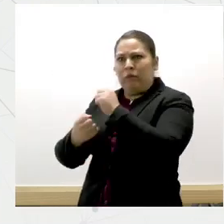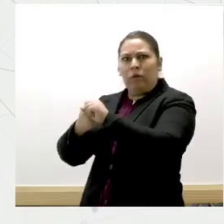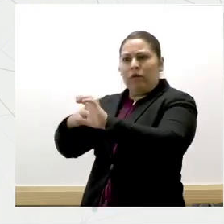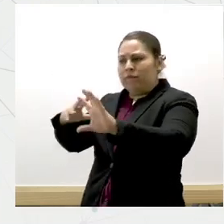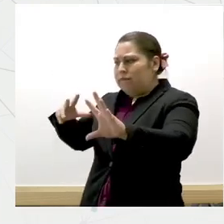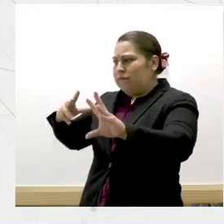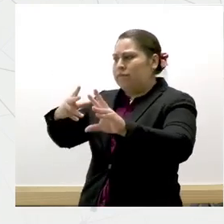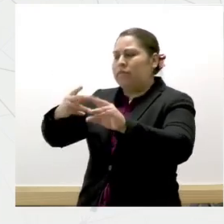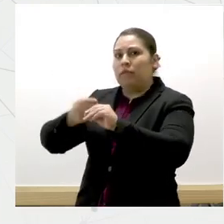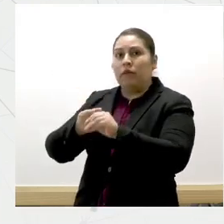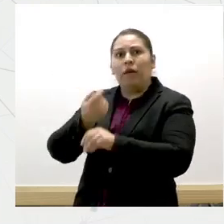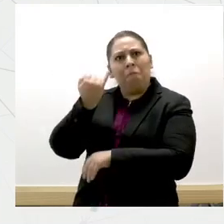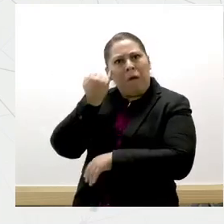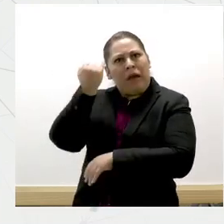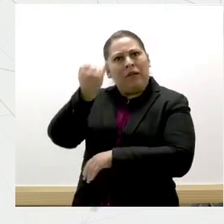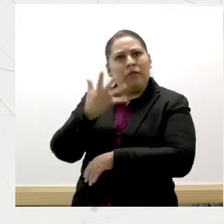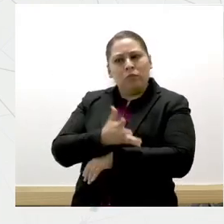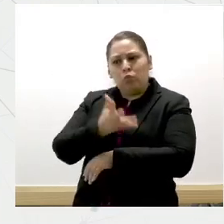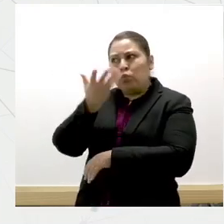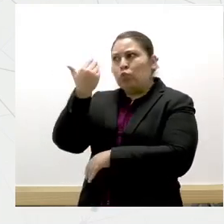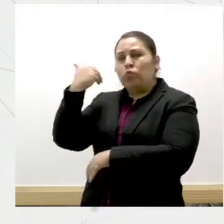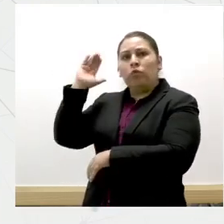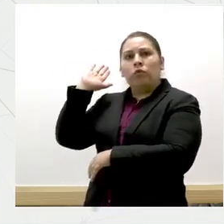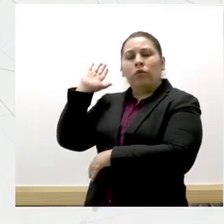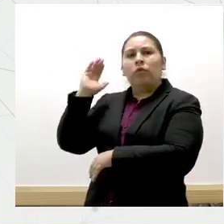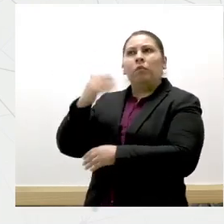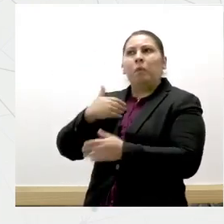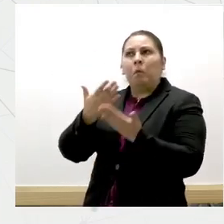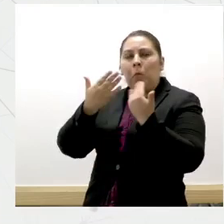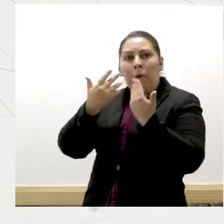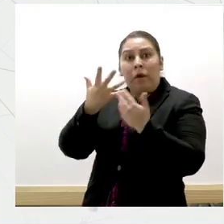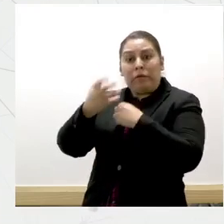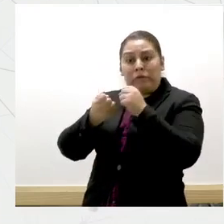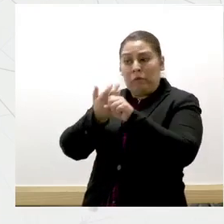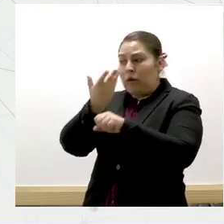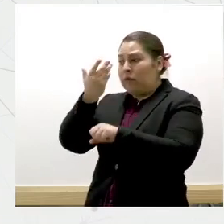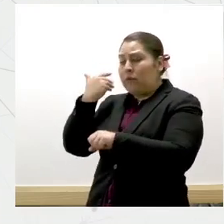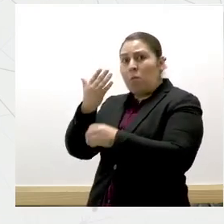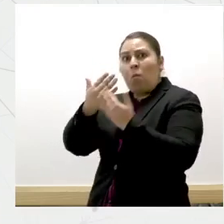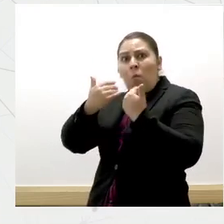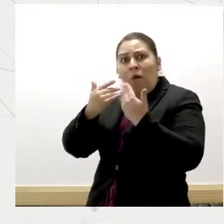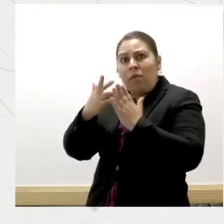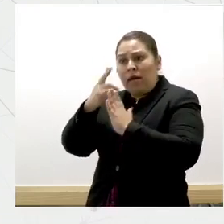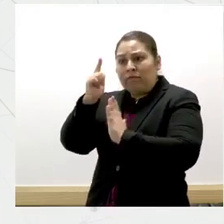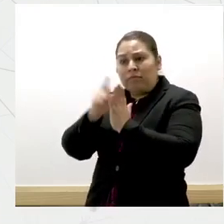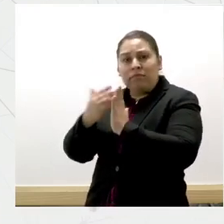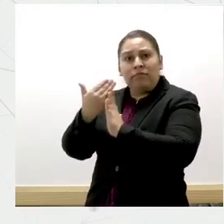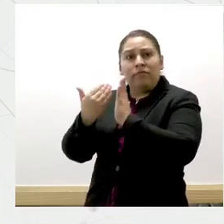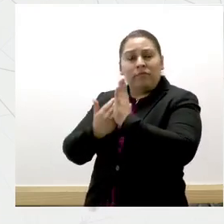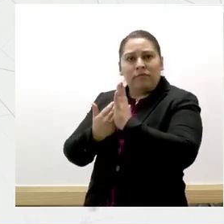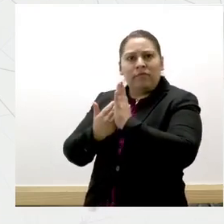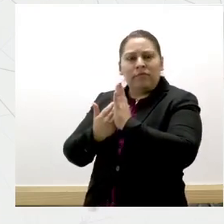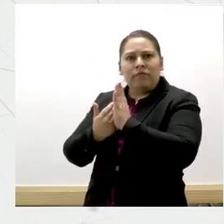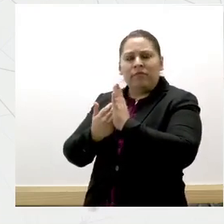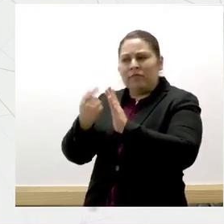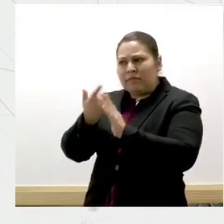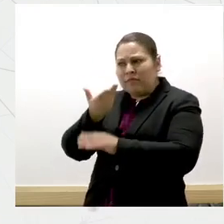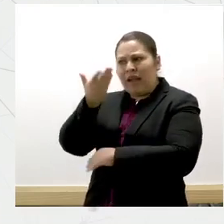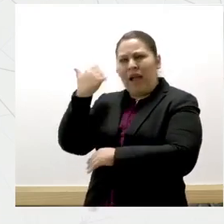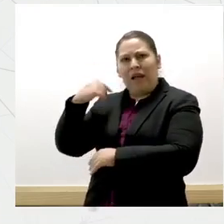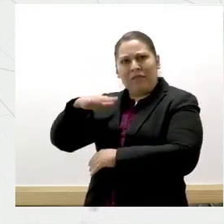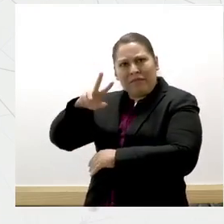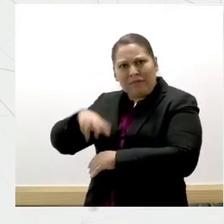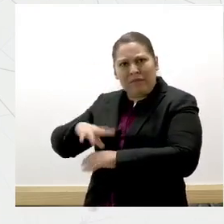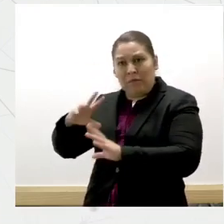atrás. ¿Cómo se encontraba esta situación hace 5 años? ¿Y cómo estará, ¿no? Si cogemos el marco aplicativo, nos vemos con que va mínimo